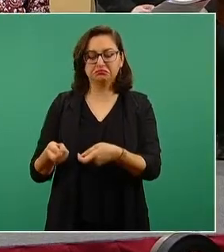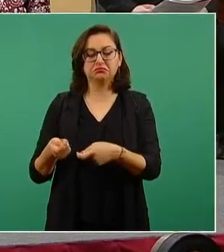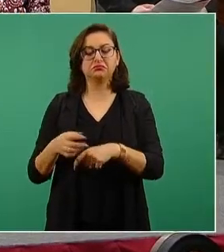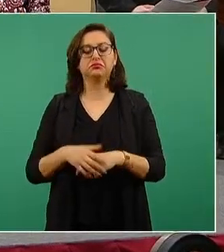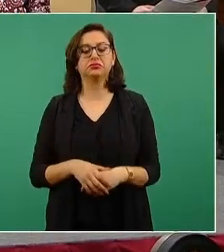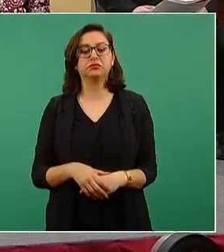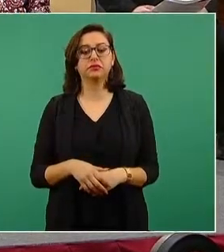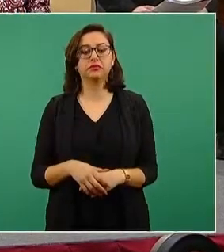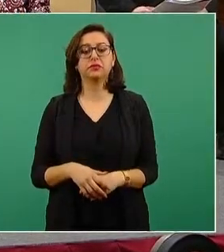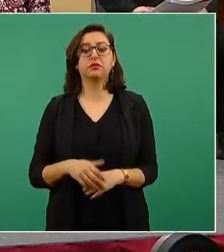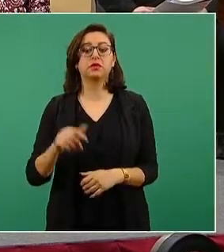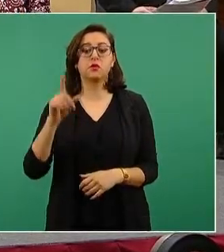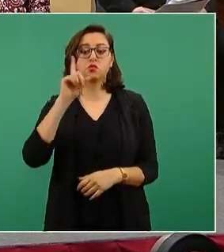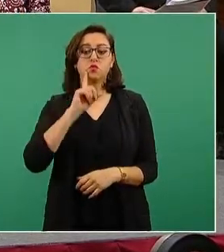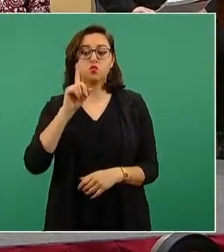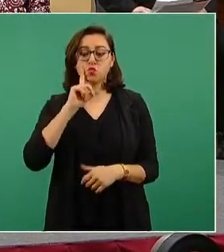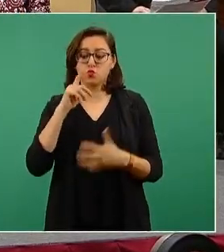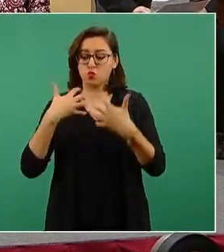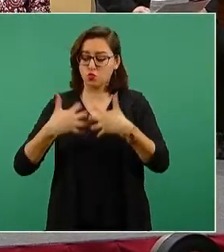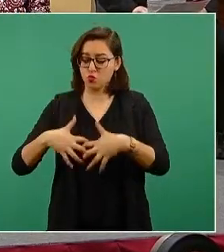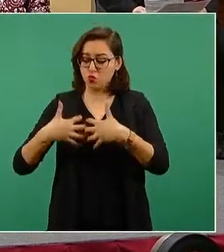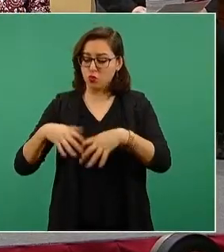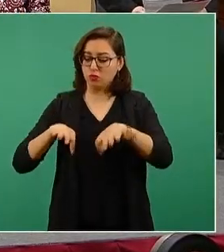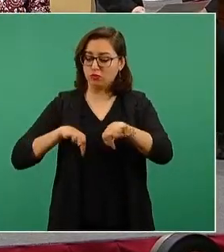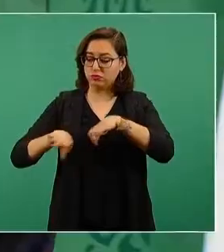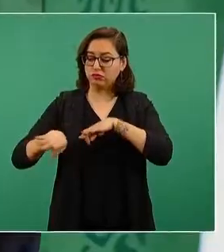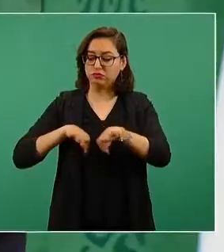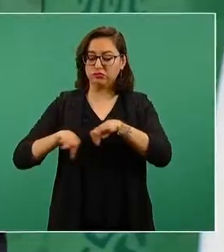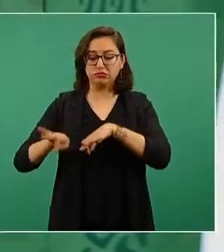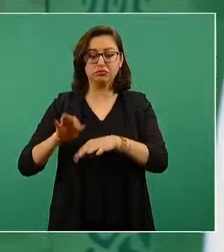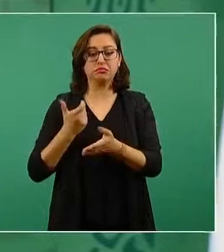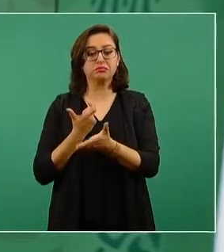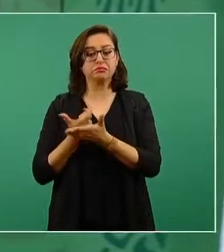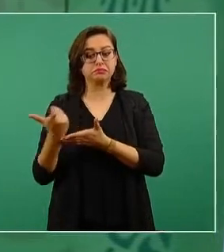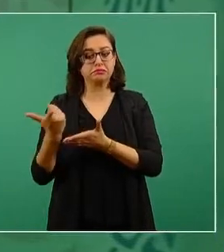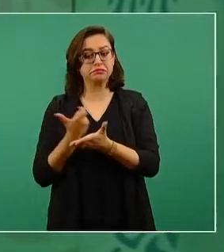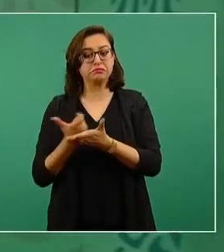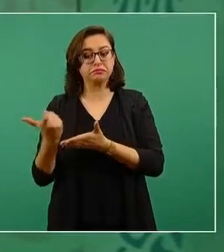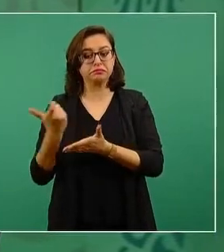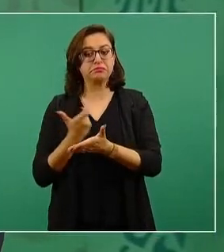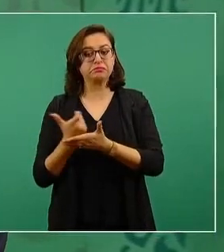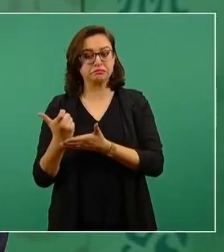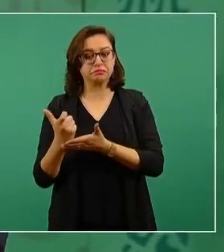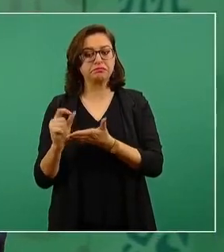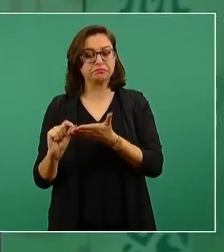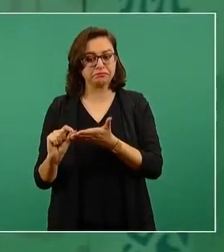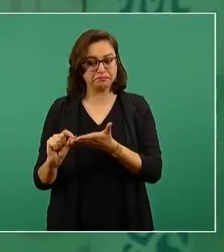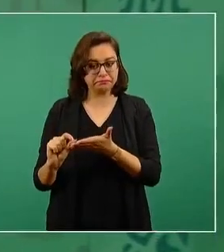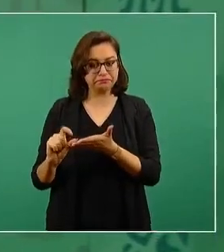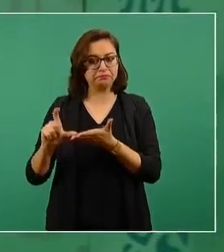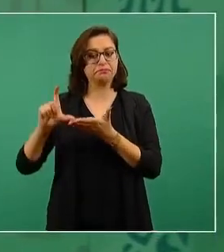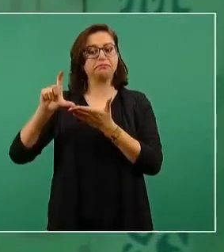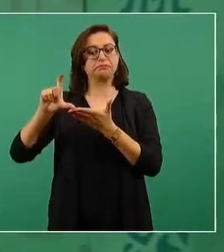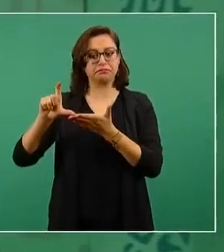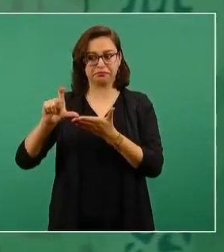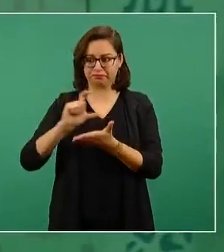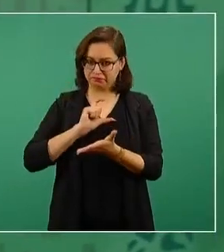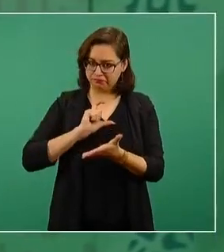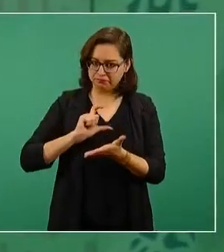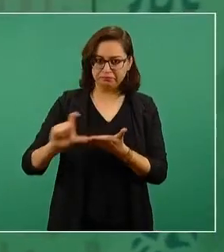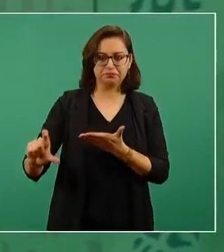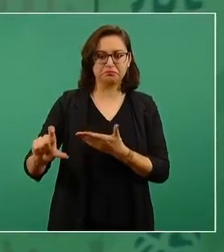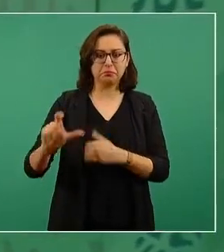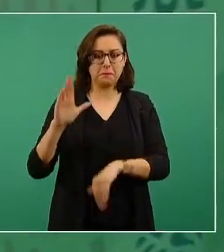Mujeres obreras que ganan más porque nuestro gobierno ha elevado